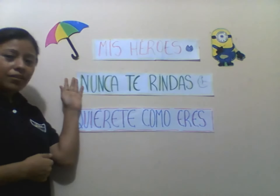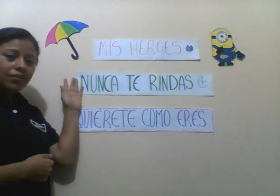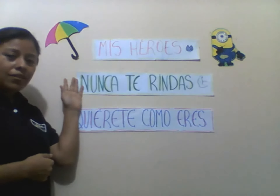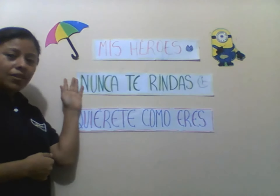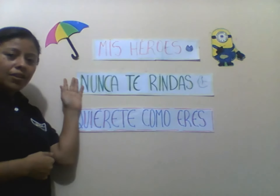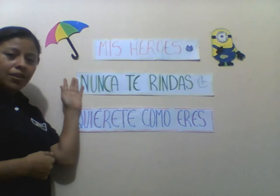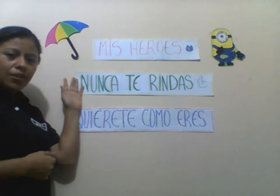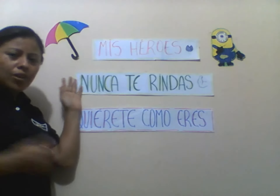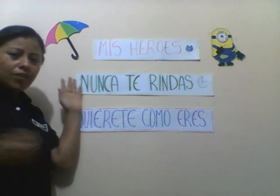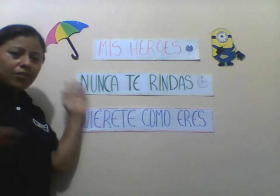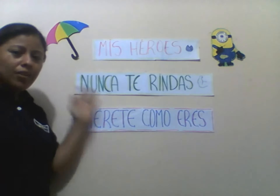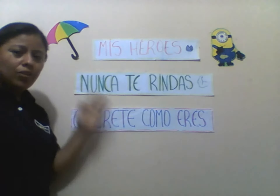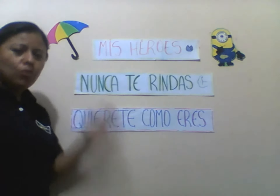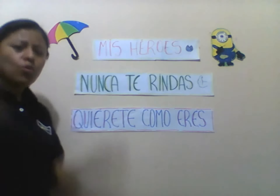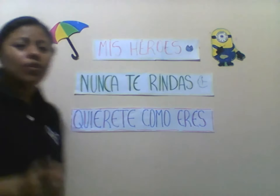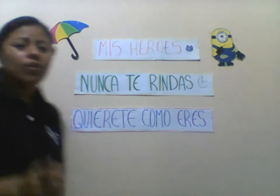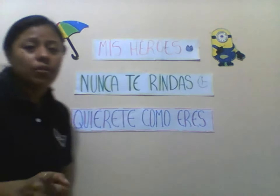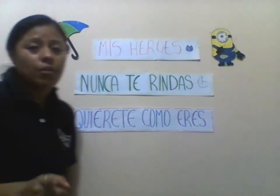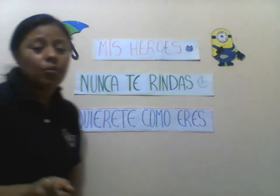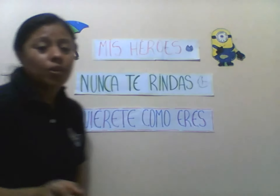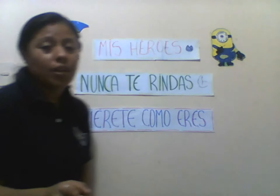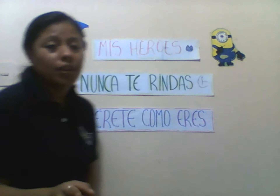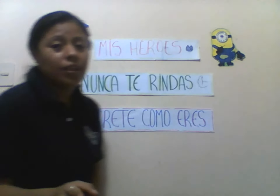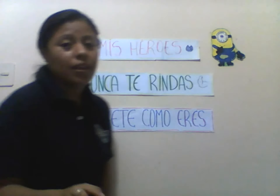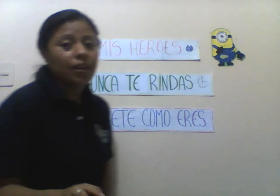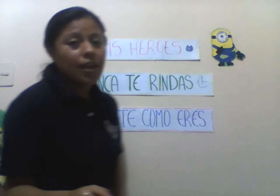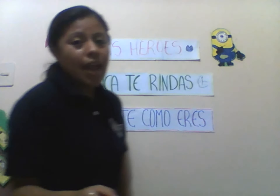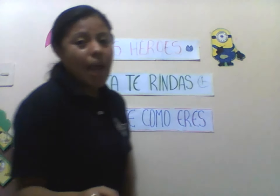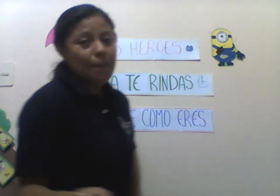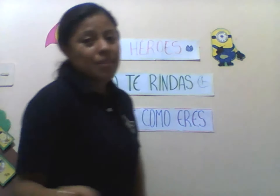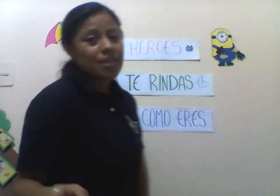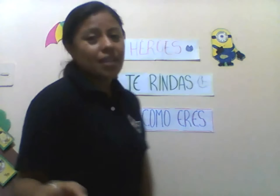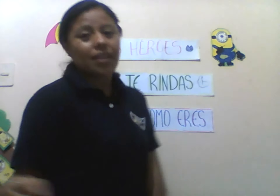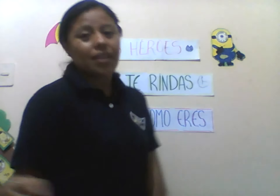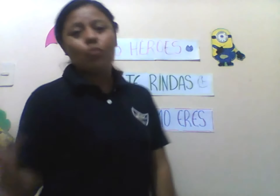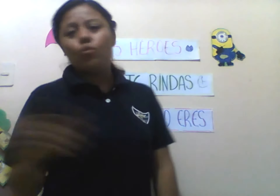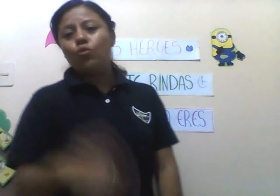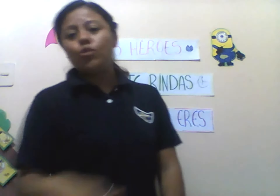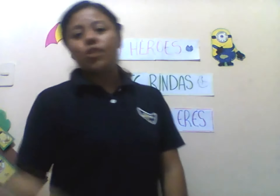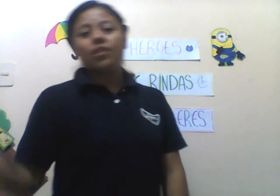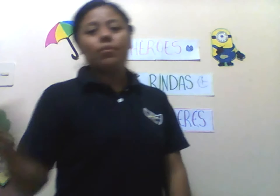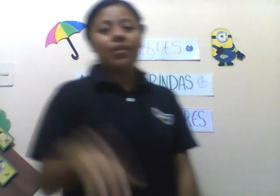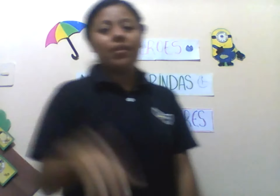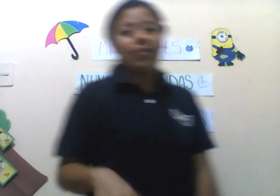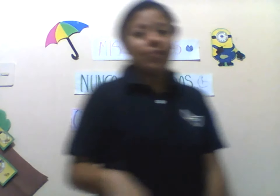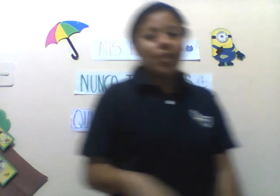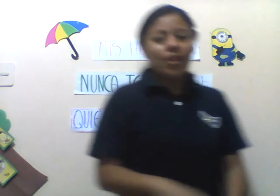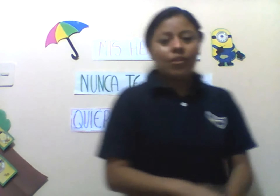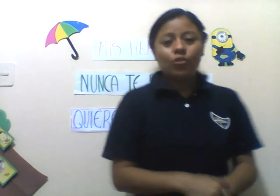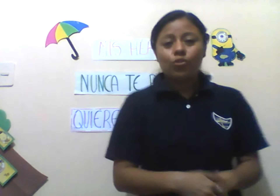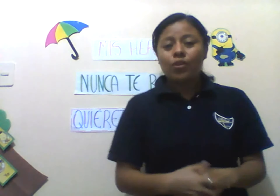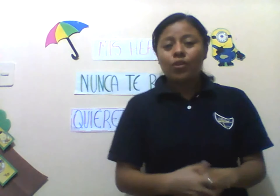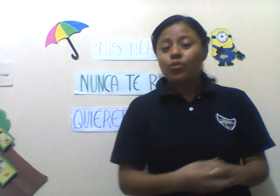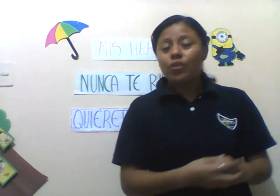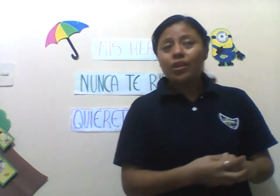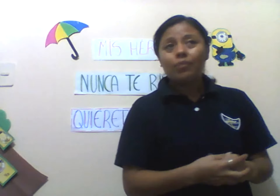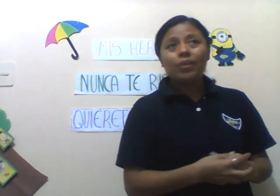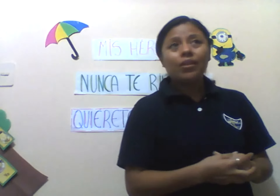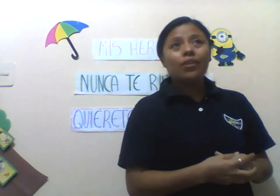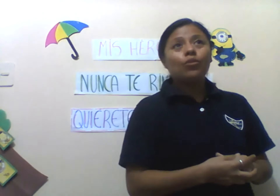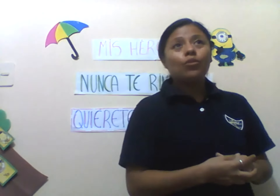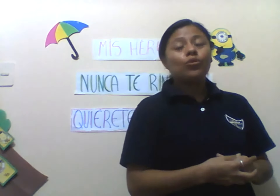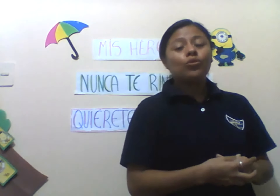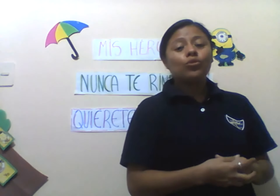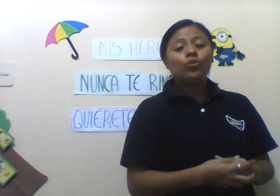rindas. Es nunca nos debemos rendir, a pesar de que muchas veces nos, de